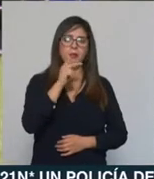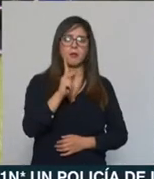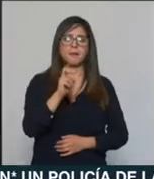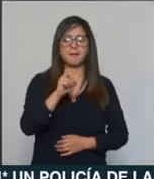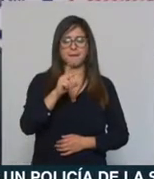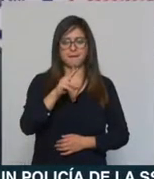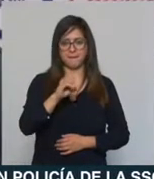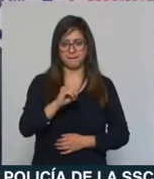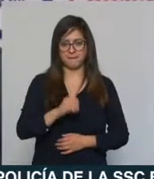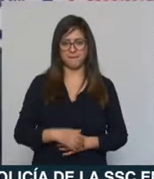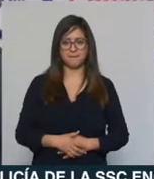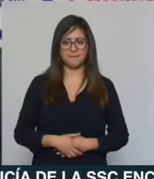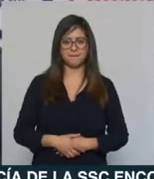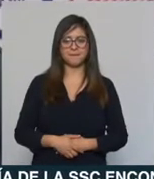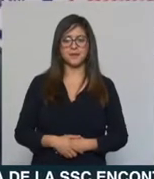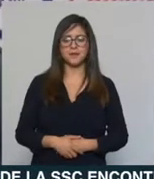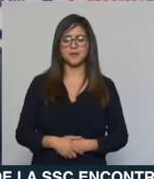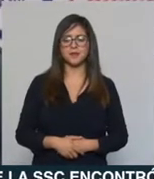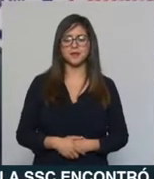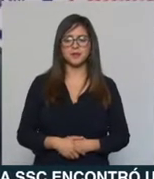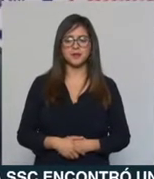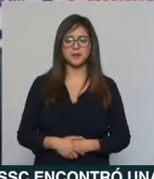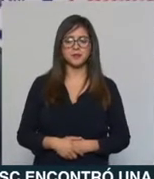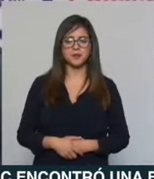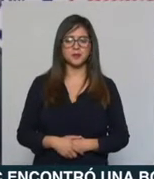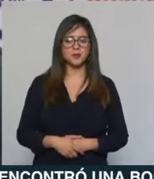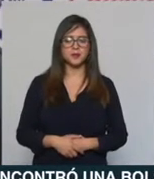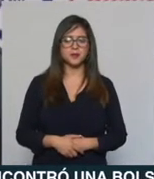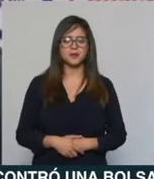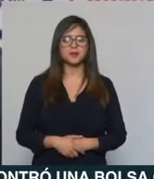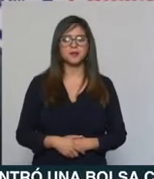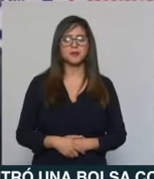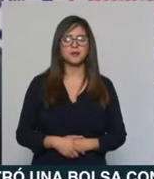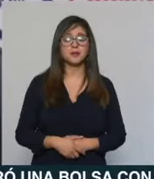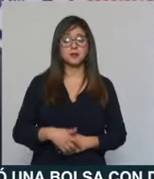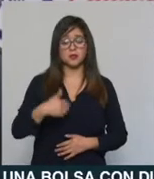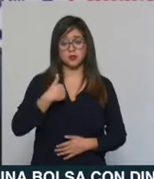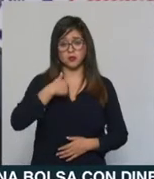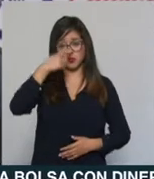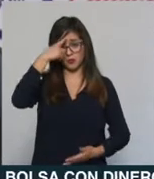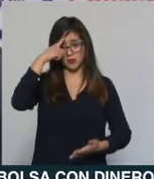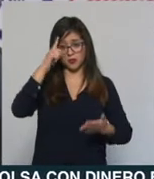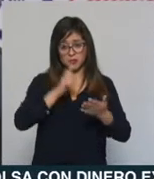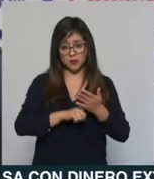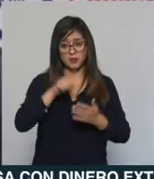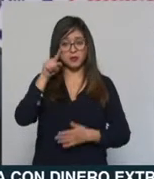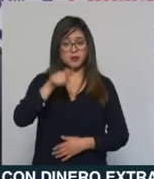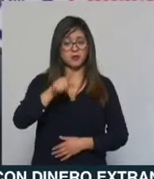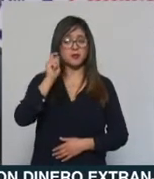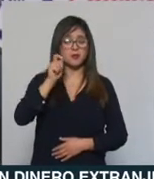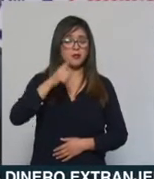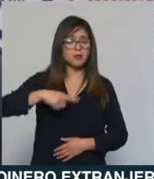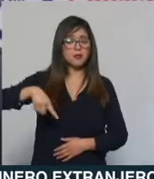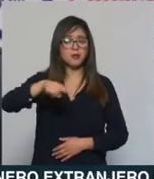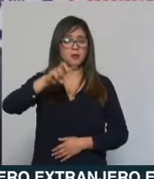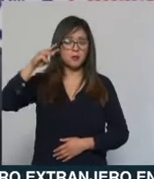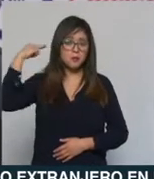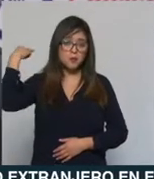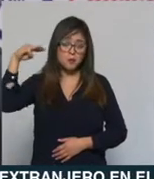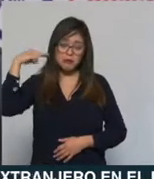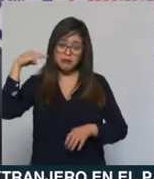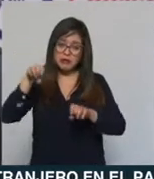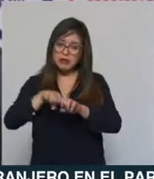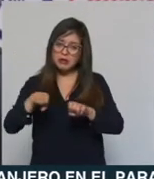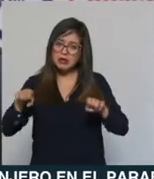Caiciña. Creo que están haciendo un gran trabajo ahí en Morelia. El equipo tiene una identidad